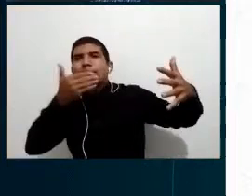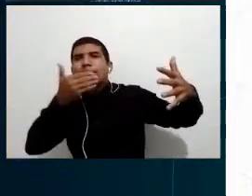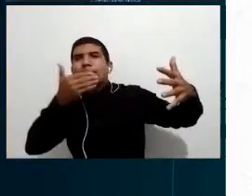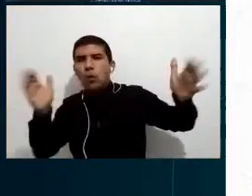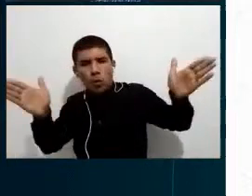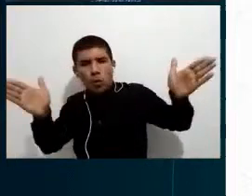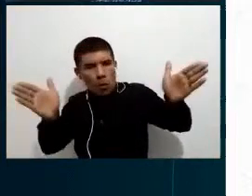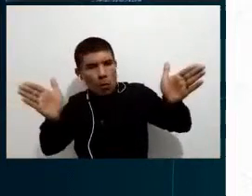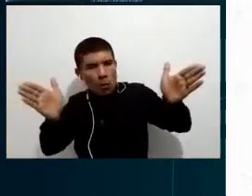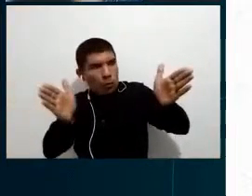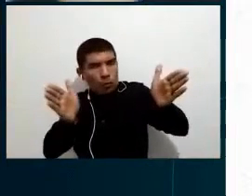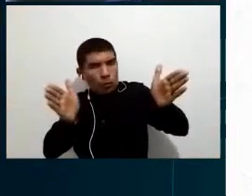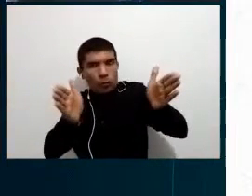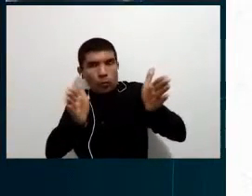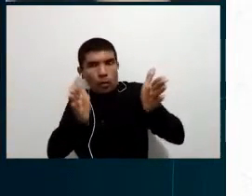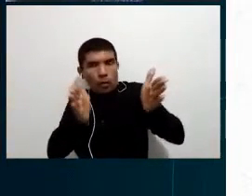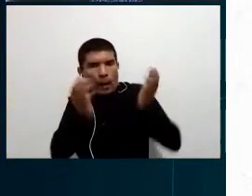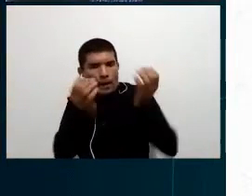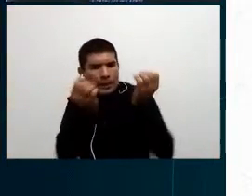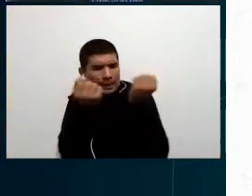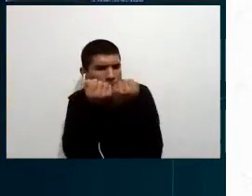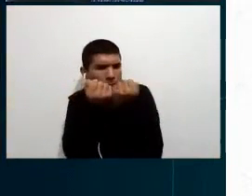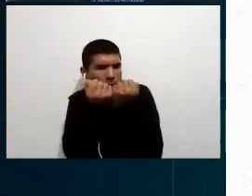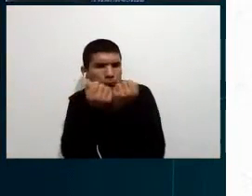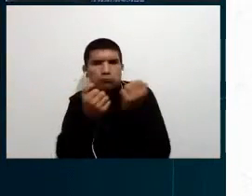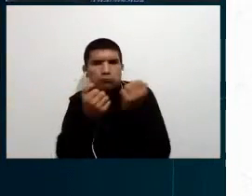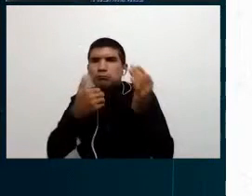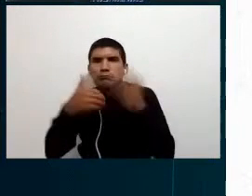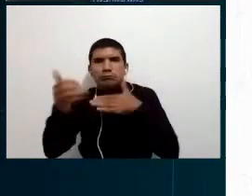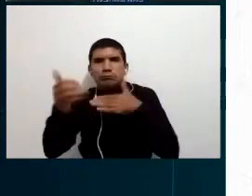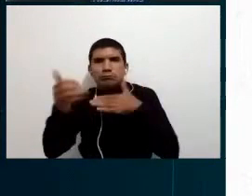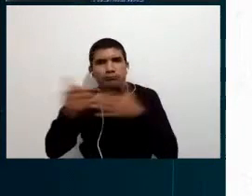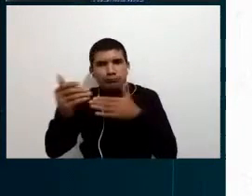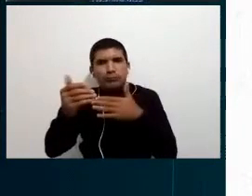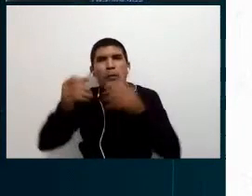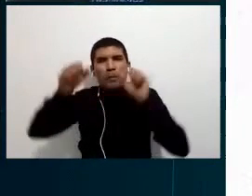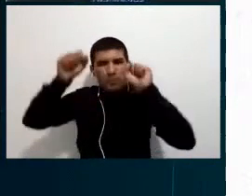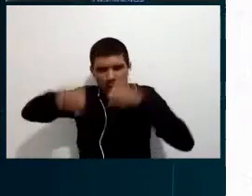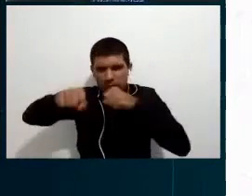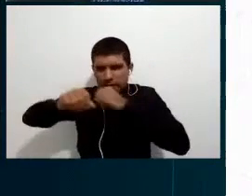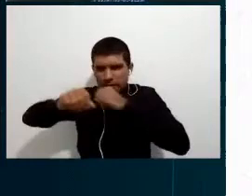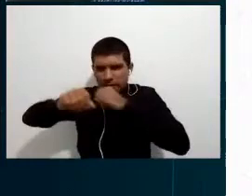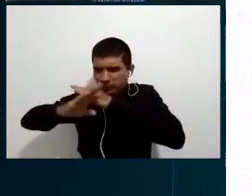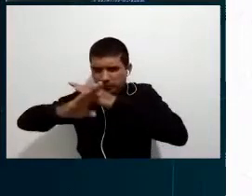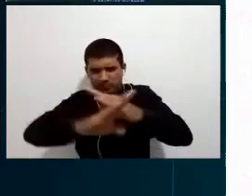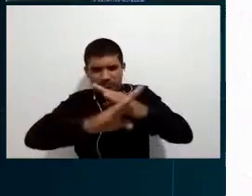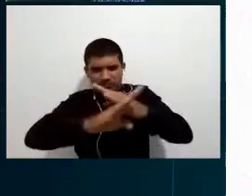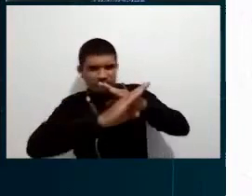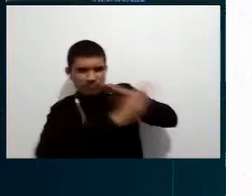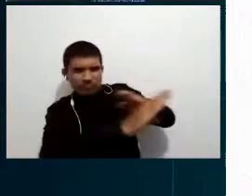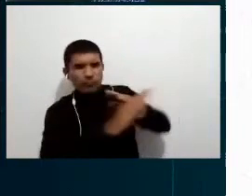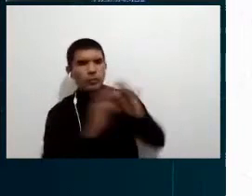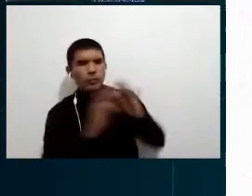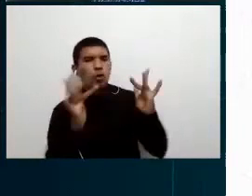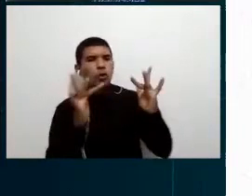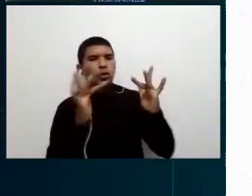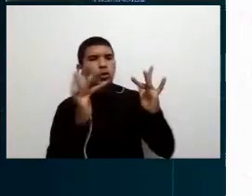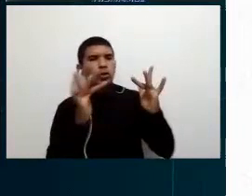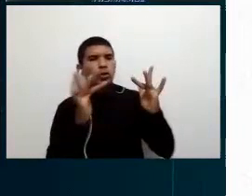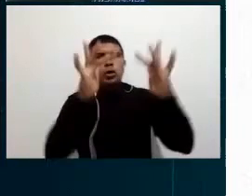en su disposición final como en los mantenimientos que requieren para efectuar